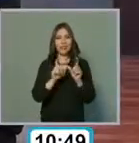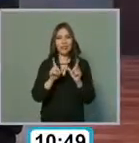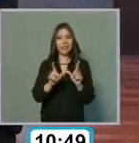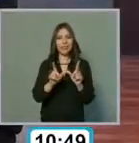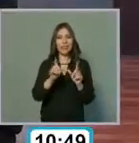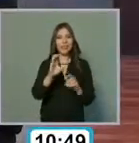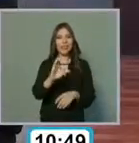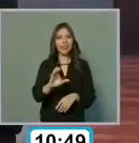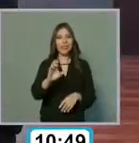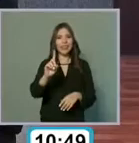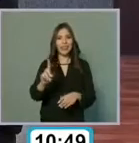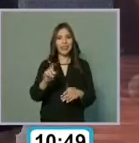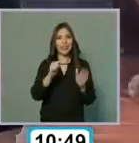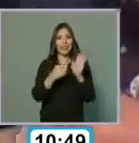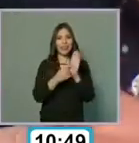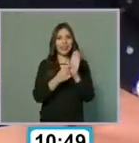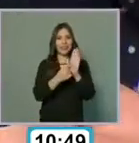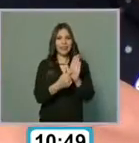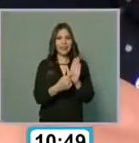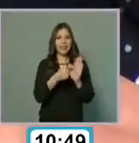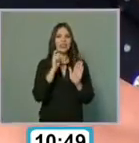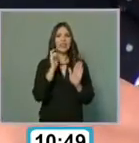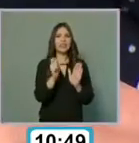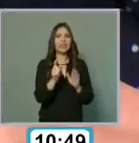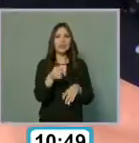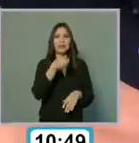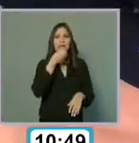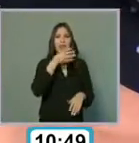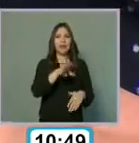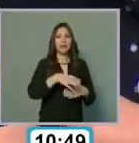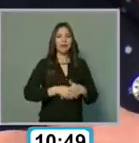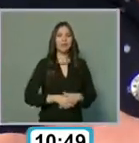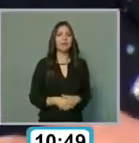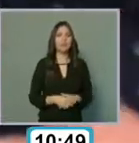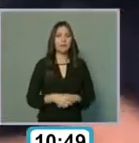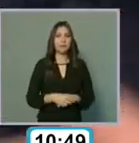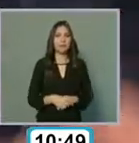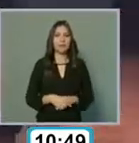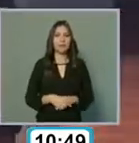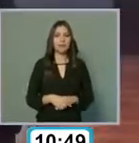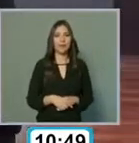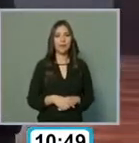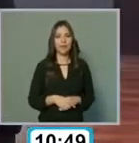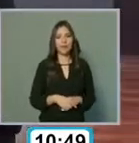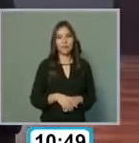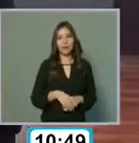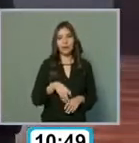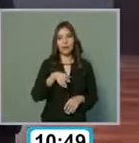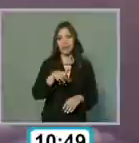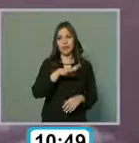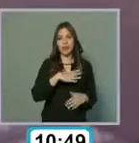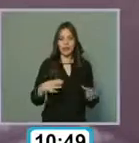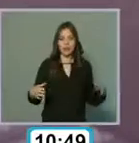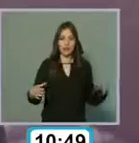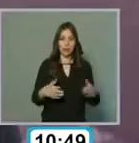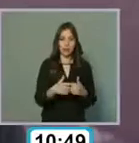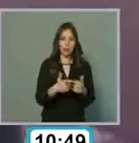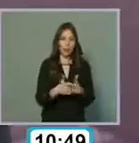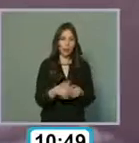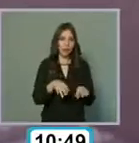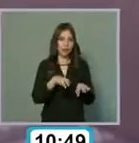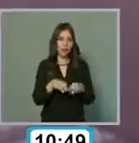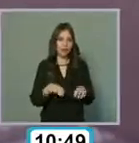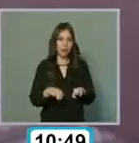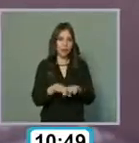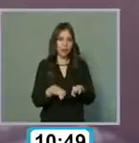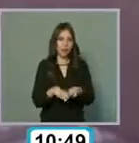Cuéntenme de este concepto que traen que está muy padre. Pues hemos trabajado, afortunadamente tenemos un equipo de trabajo con el que contamos